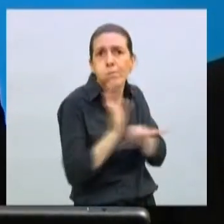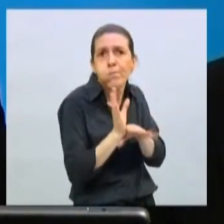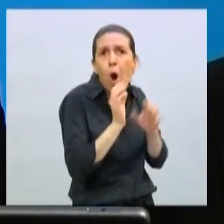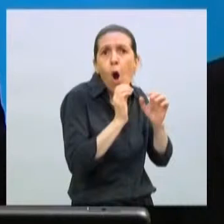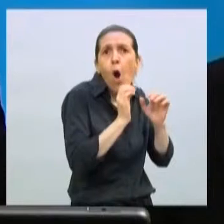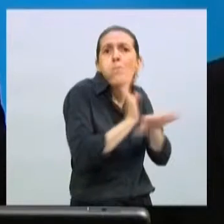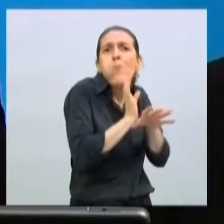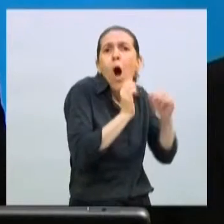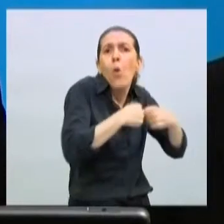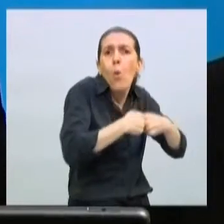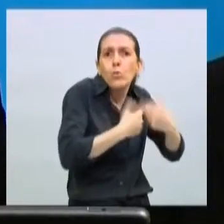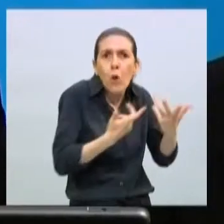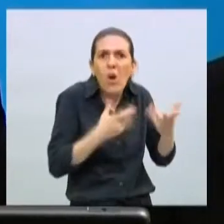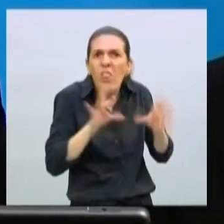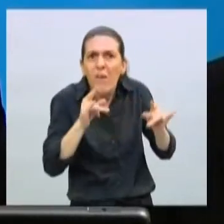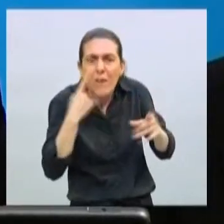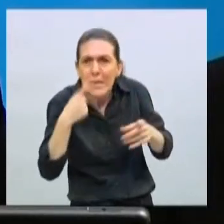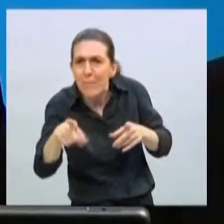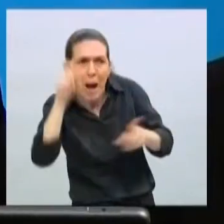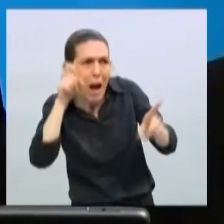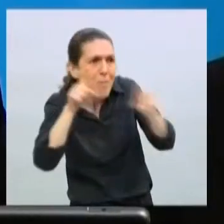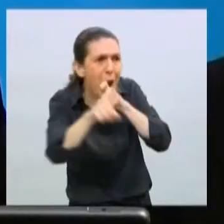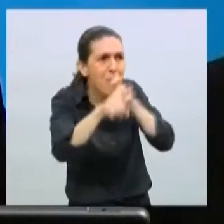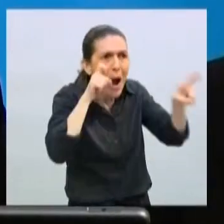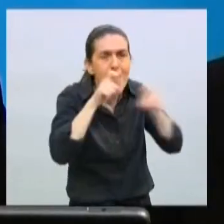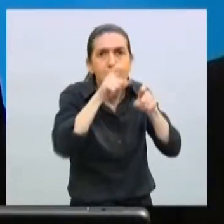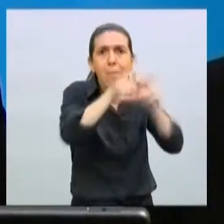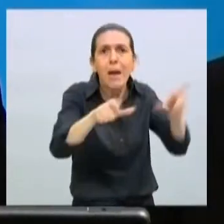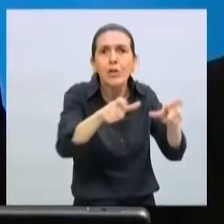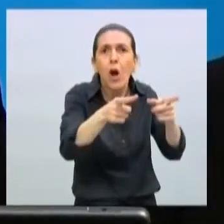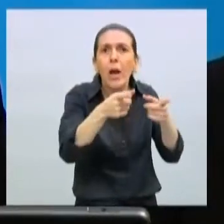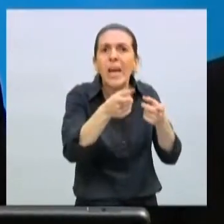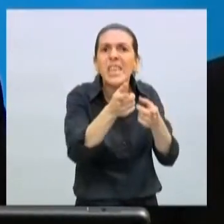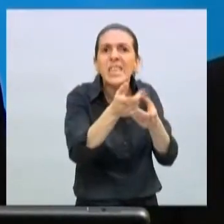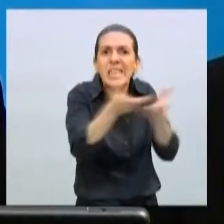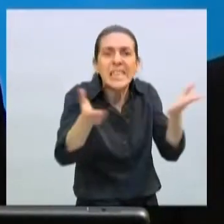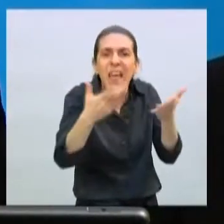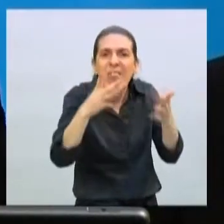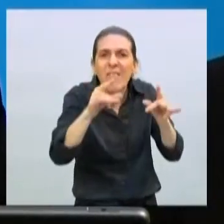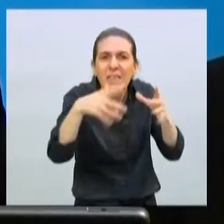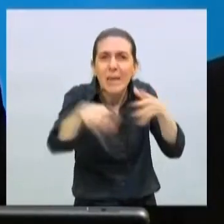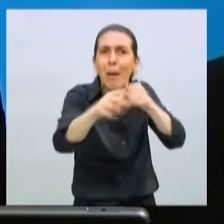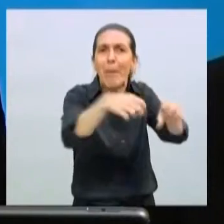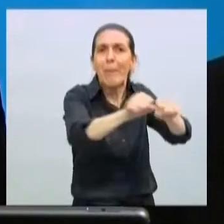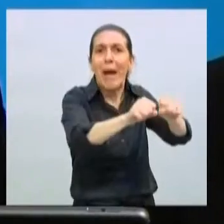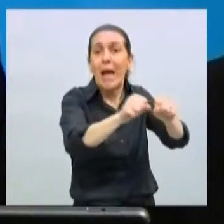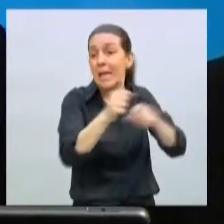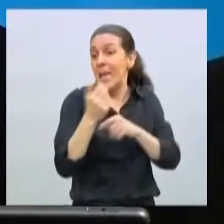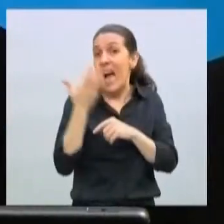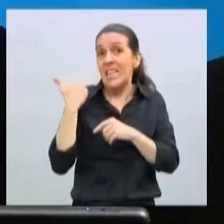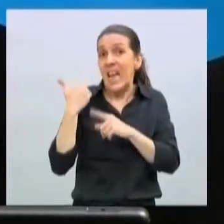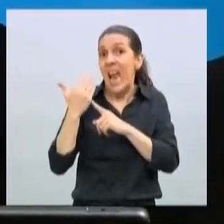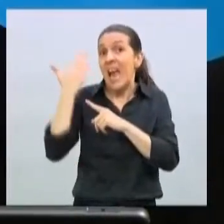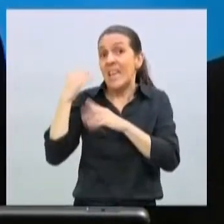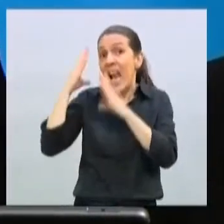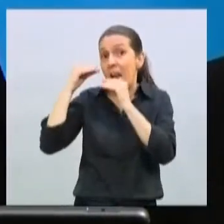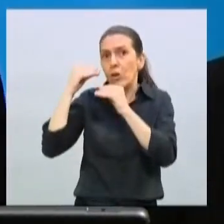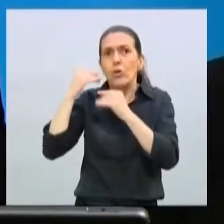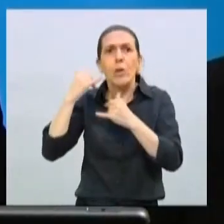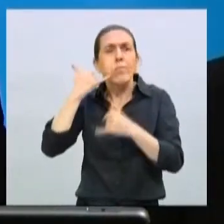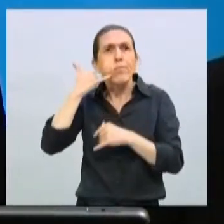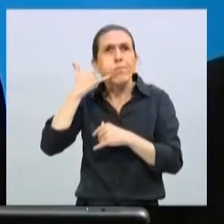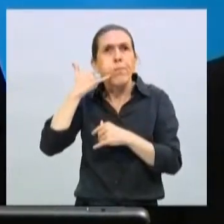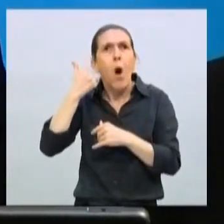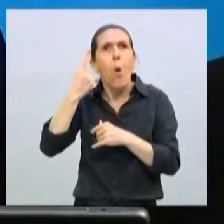muy complejo, muy difícil. Y estamos llegando, y antenoche hablé a la 1 de la mañana con